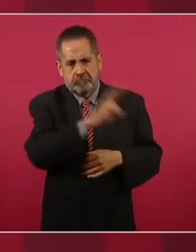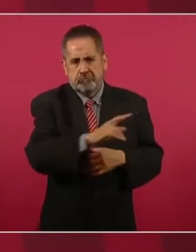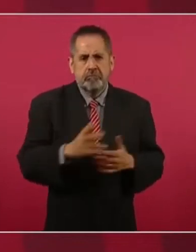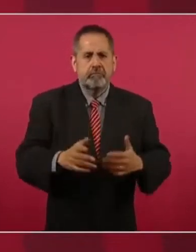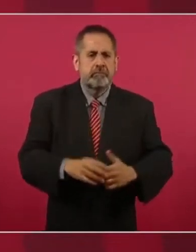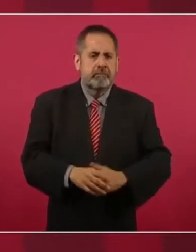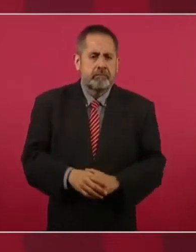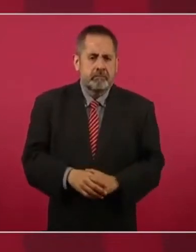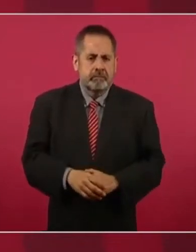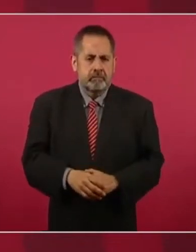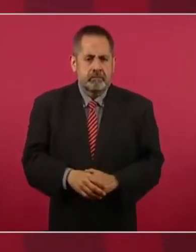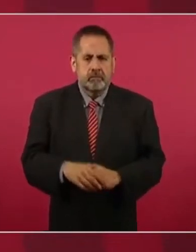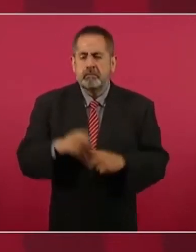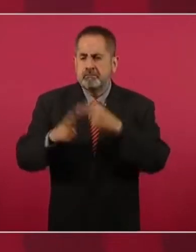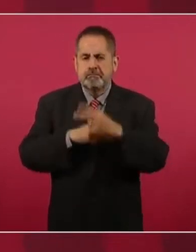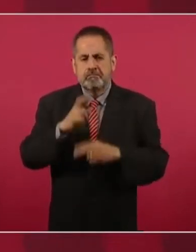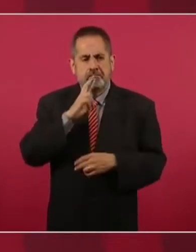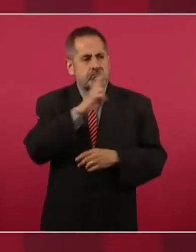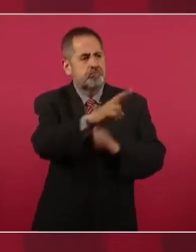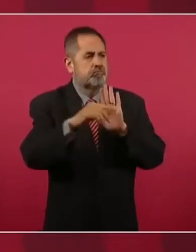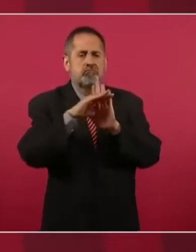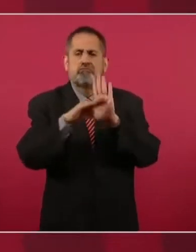Incluso lo vamos a hacer público.